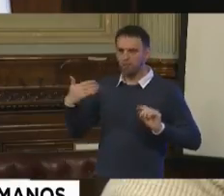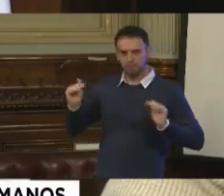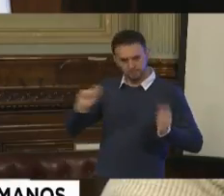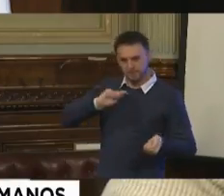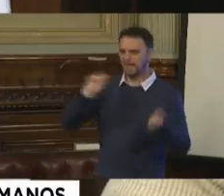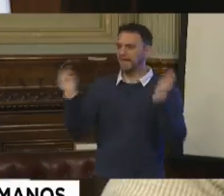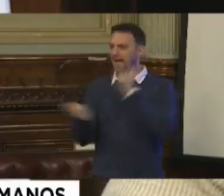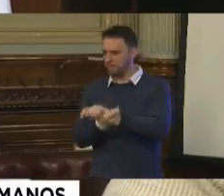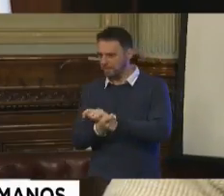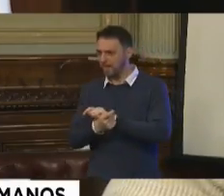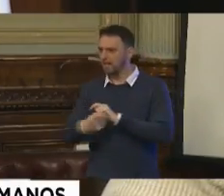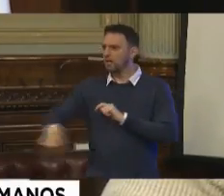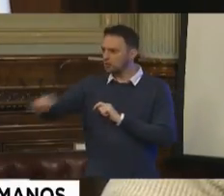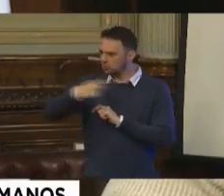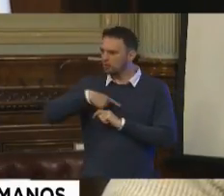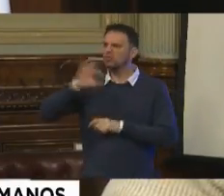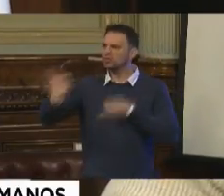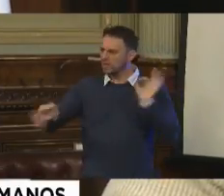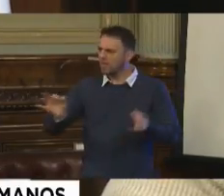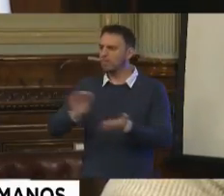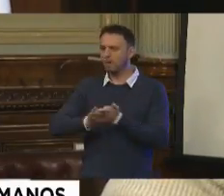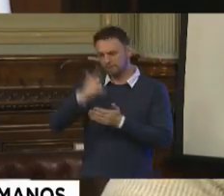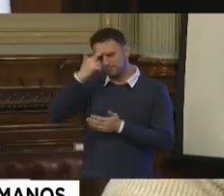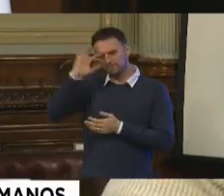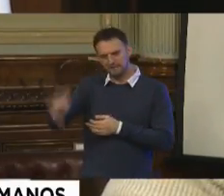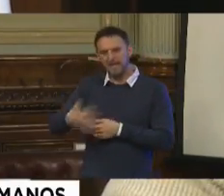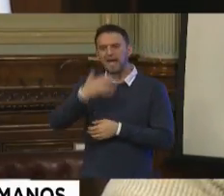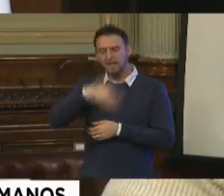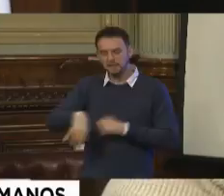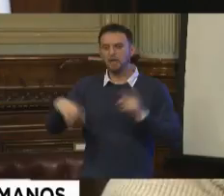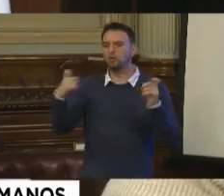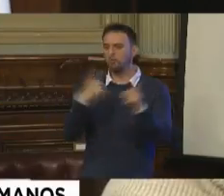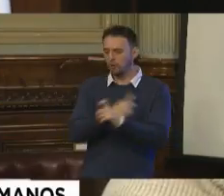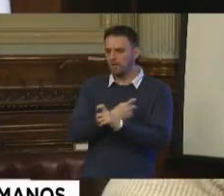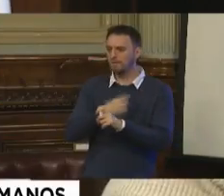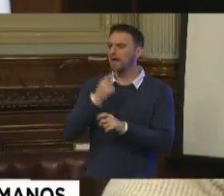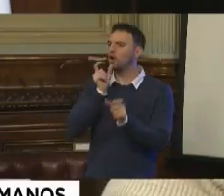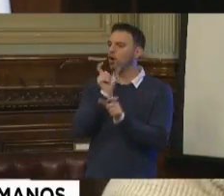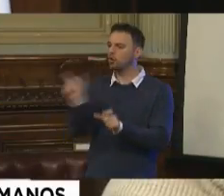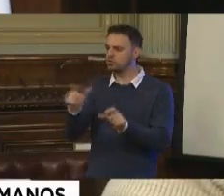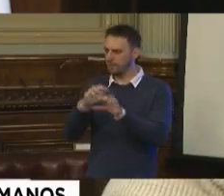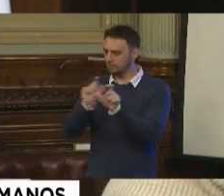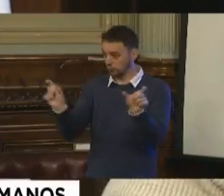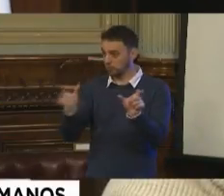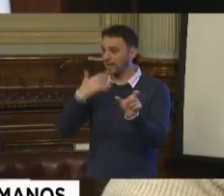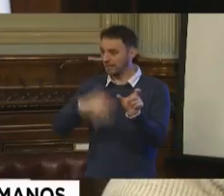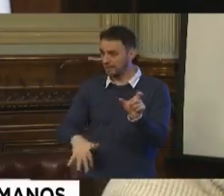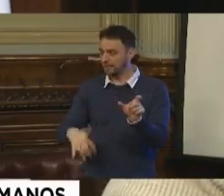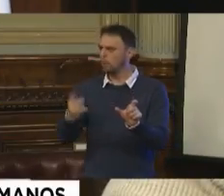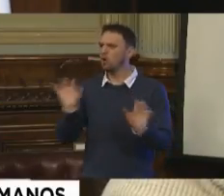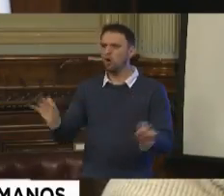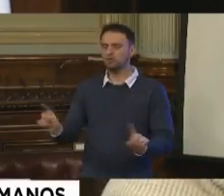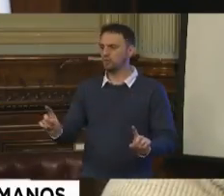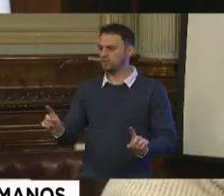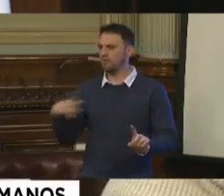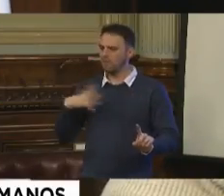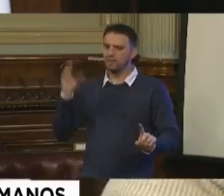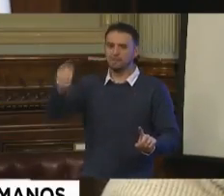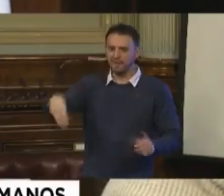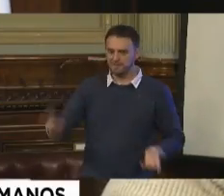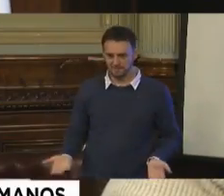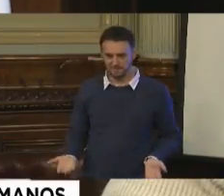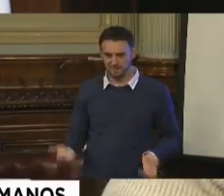pero nosotros tenemos la conciencia de esto o entendemos el problema o entendemos el concepto pero no es suficiente es